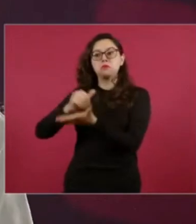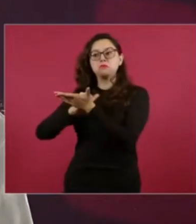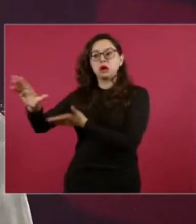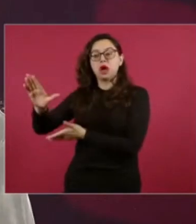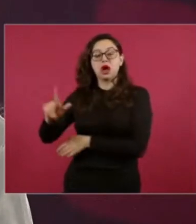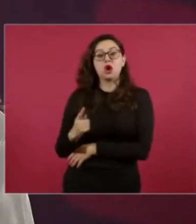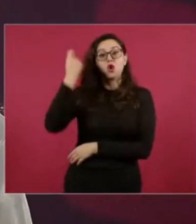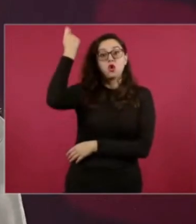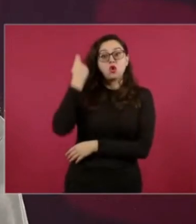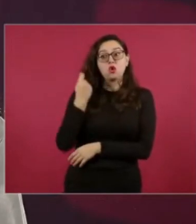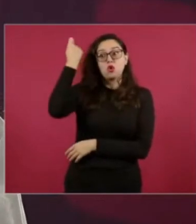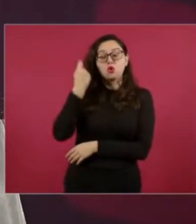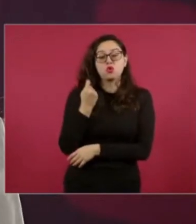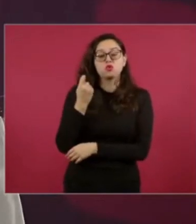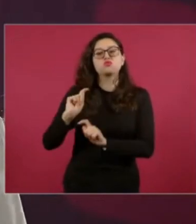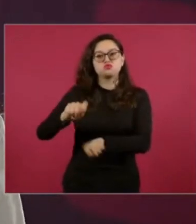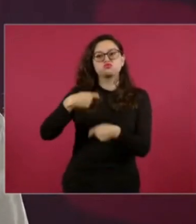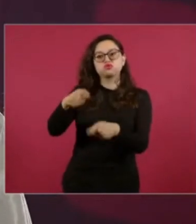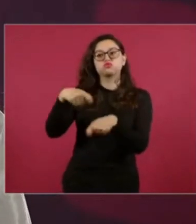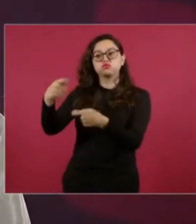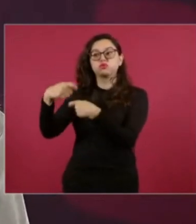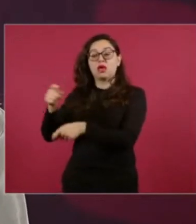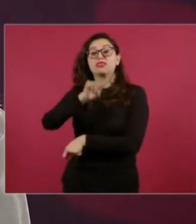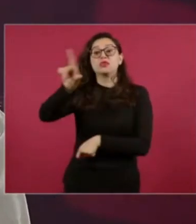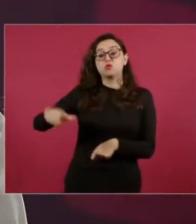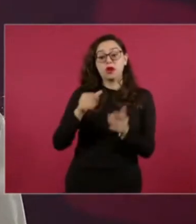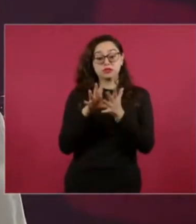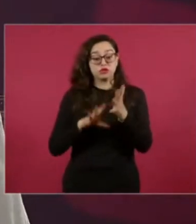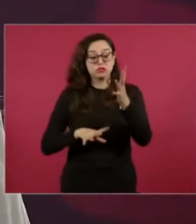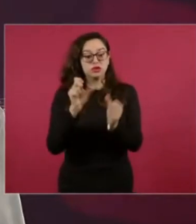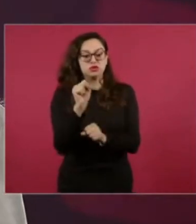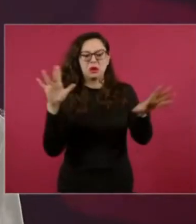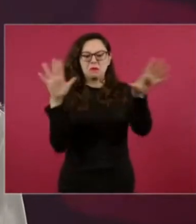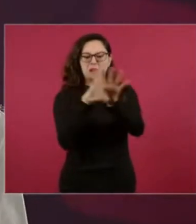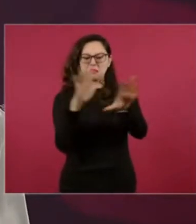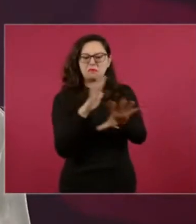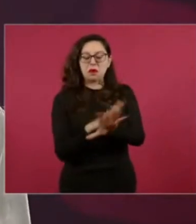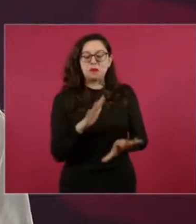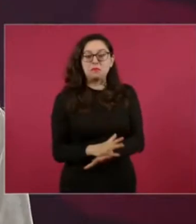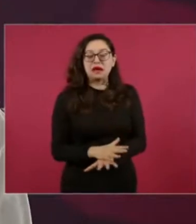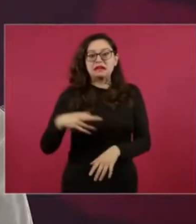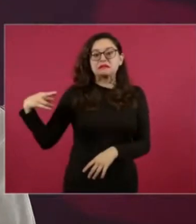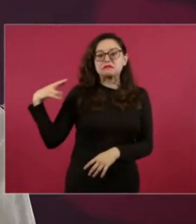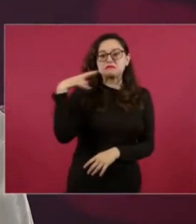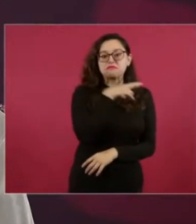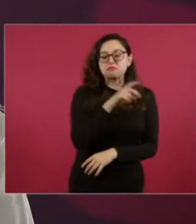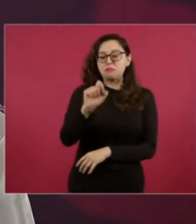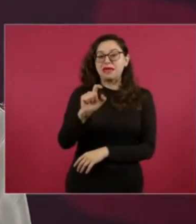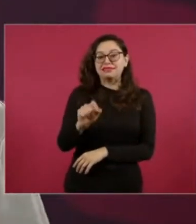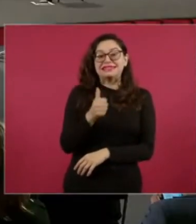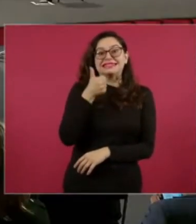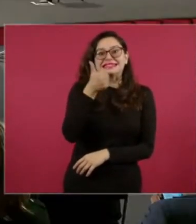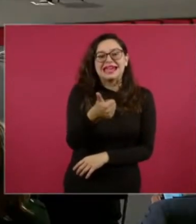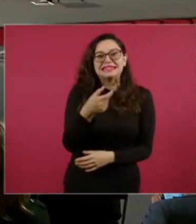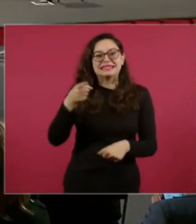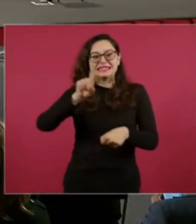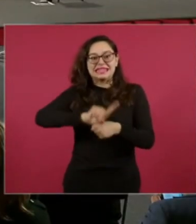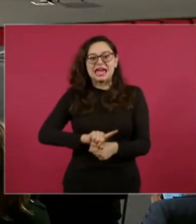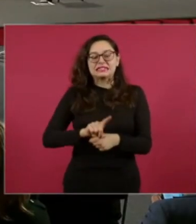en 26 días la Constitución y promulgó reformas a 20 artículos constitucionales.